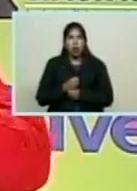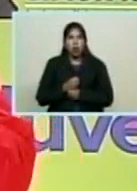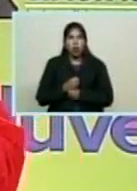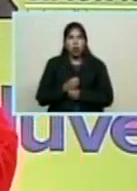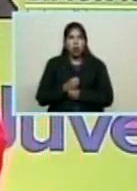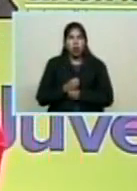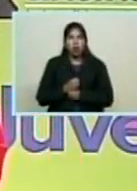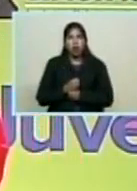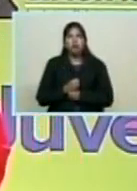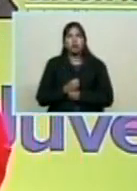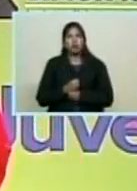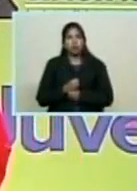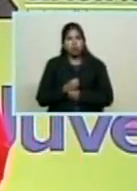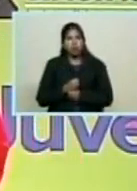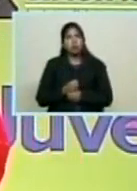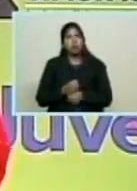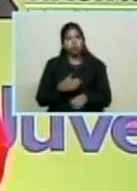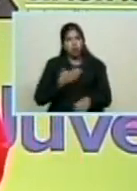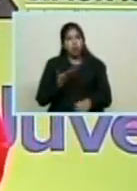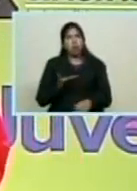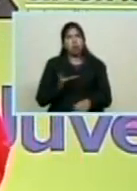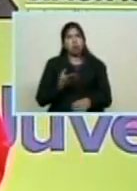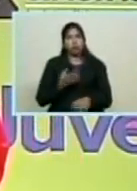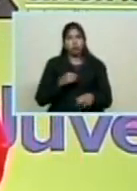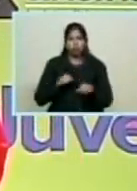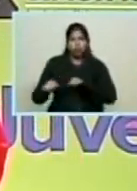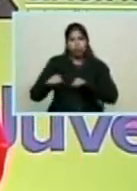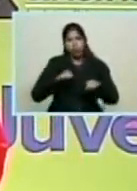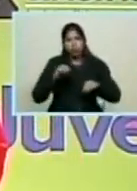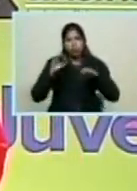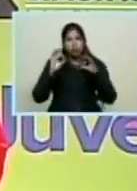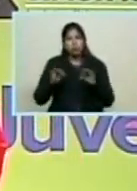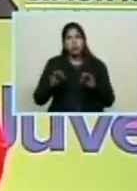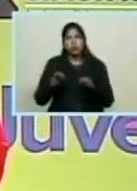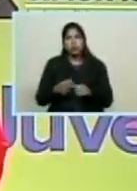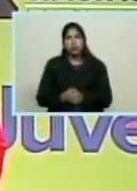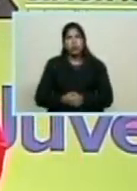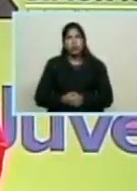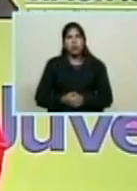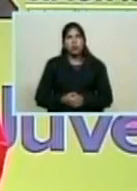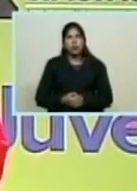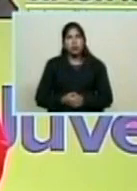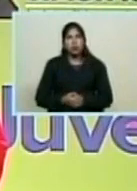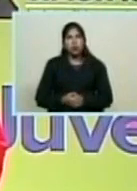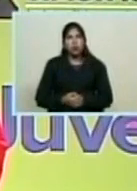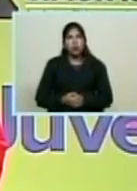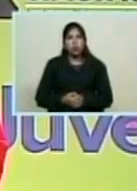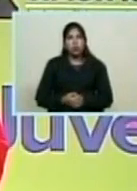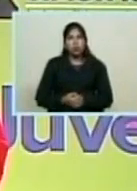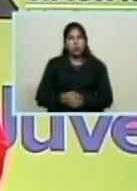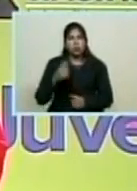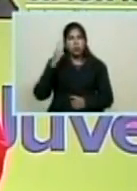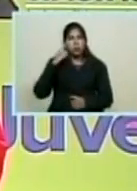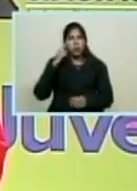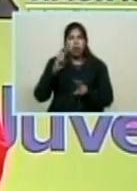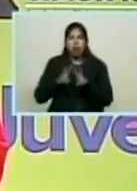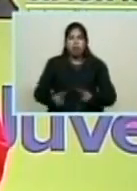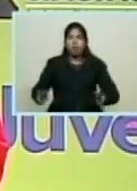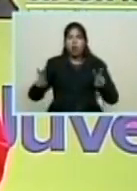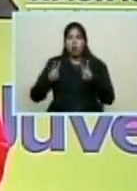con el hacer, y el hacer y el trabajo como fuente de valores y de